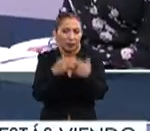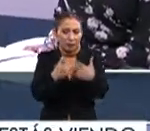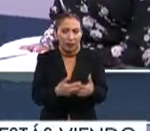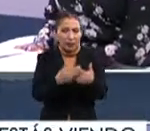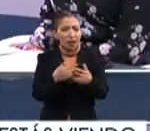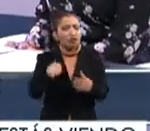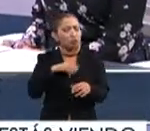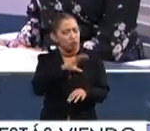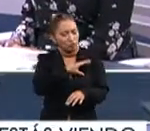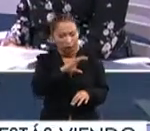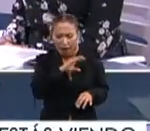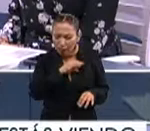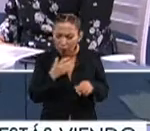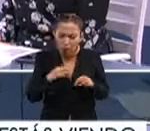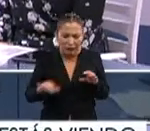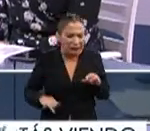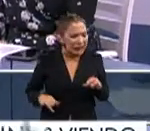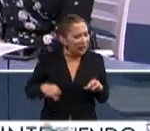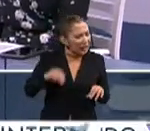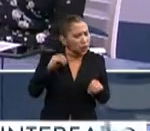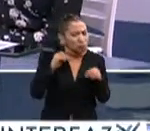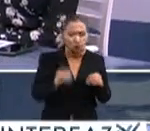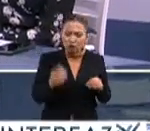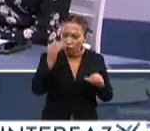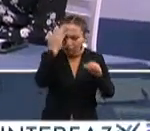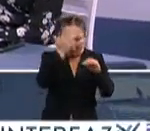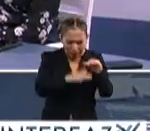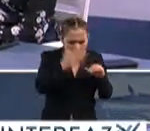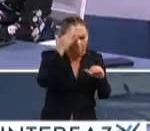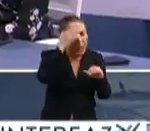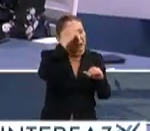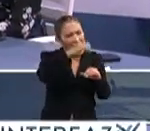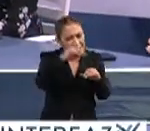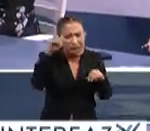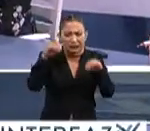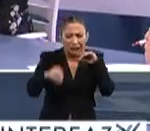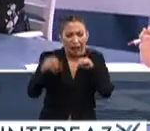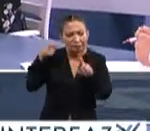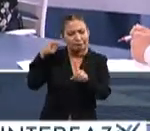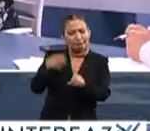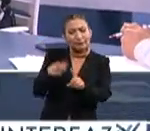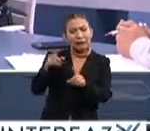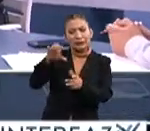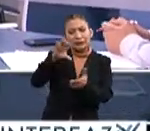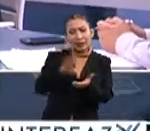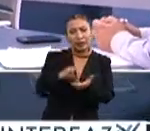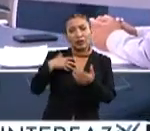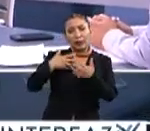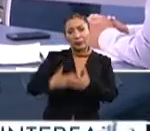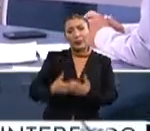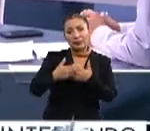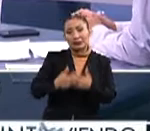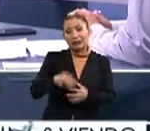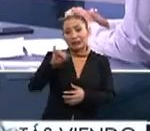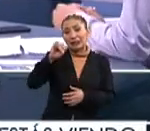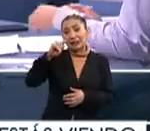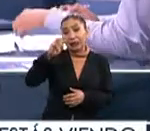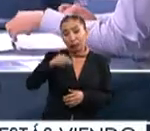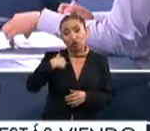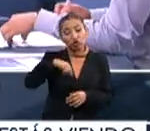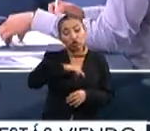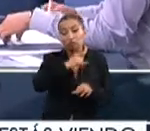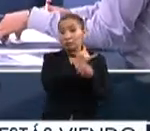mucho cariño, con mucho interés, con mucho conocimiento. En el Centro de Desarrollo de la Empresa Familiar, en el ITAM,